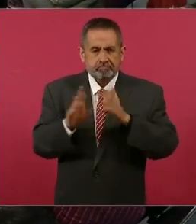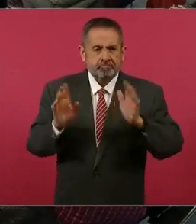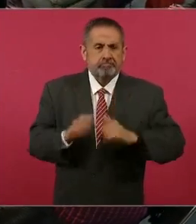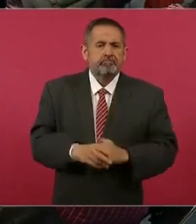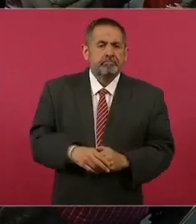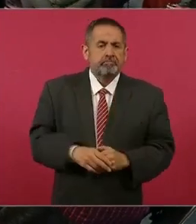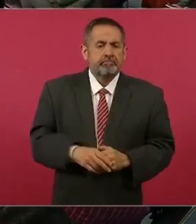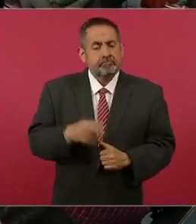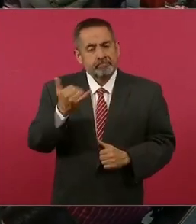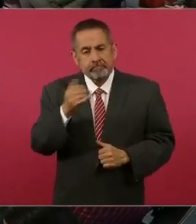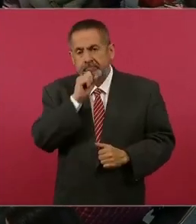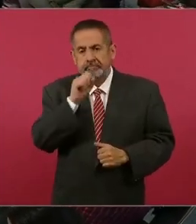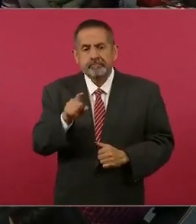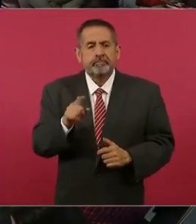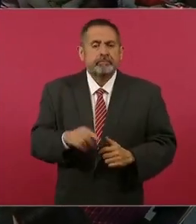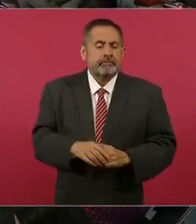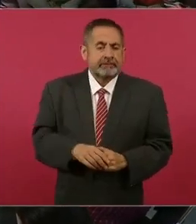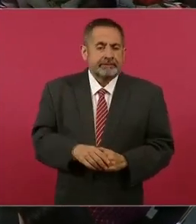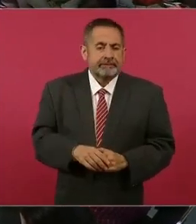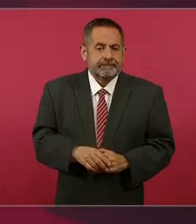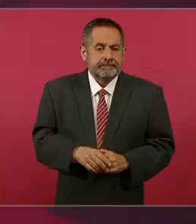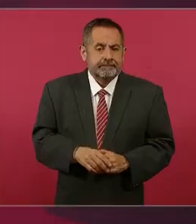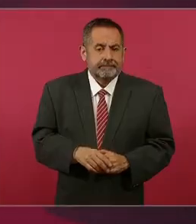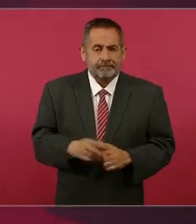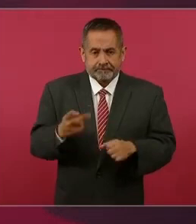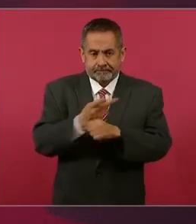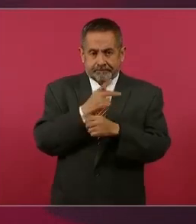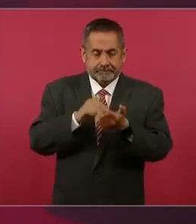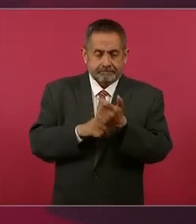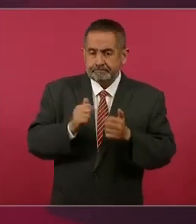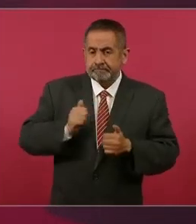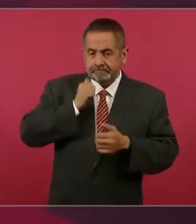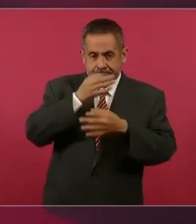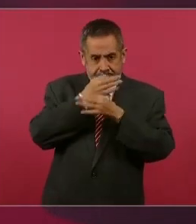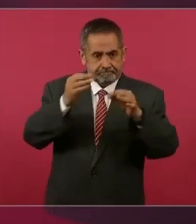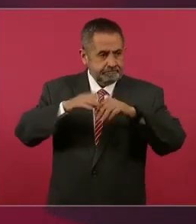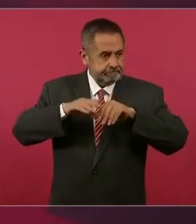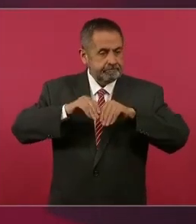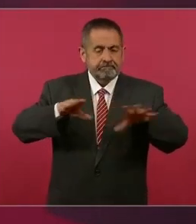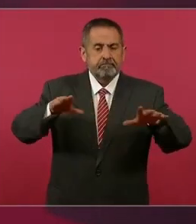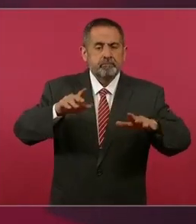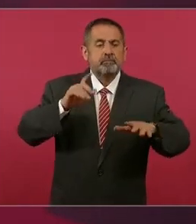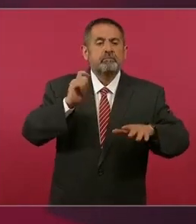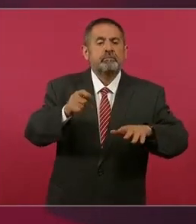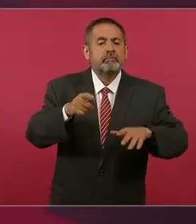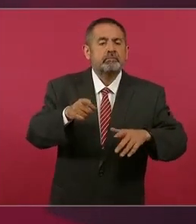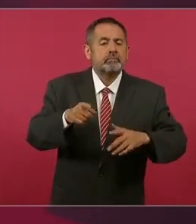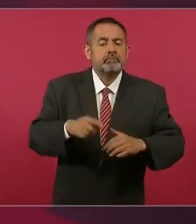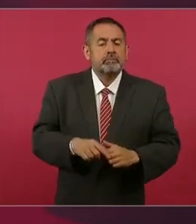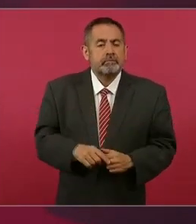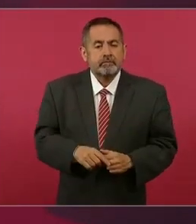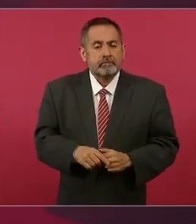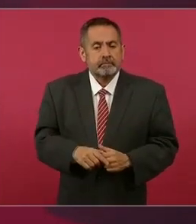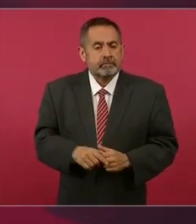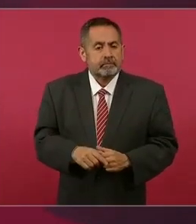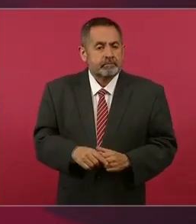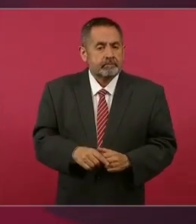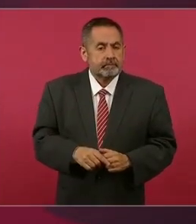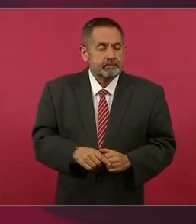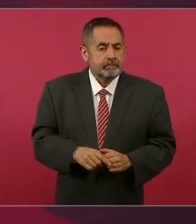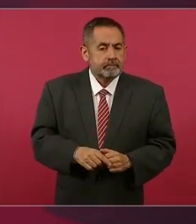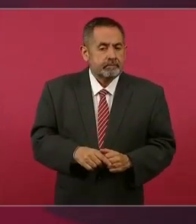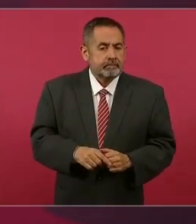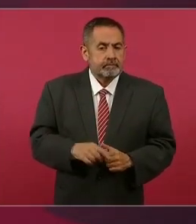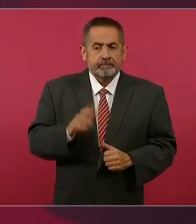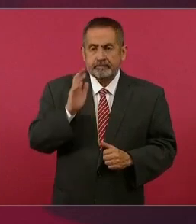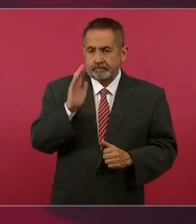No tenemos. Y lo que está sucediendo, y aprovecho también para informar, es que como ya